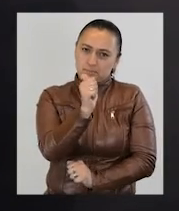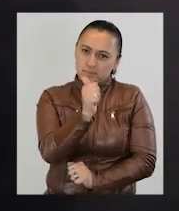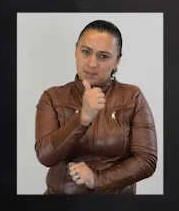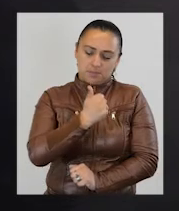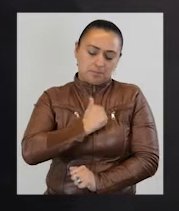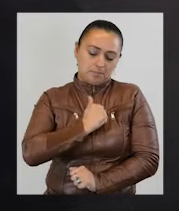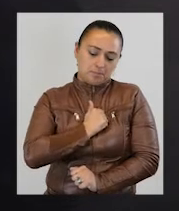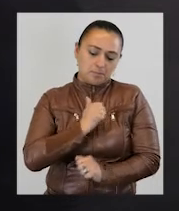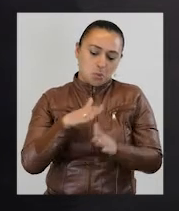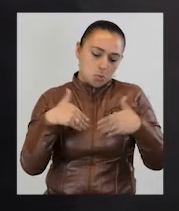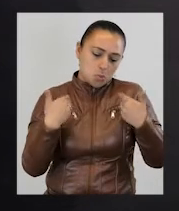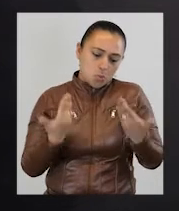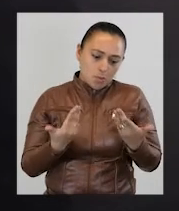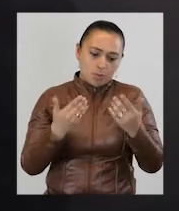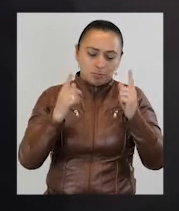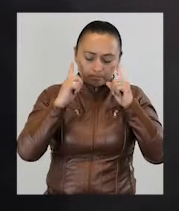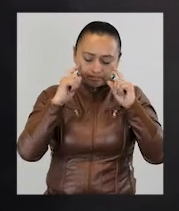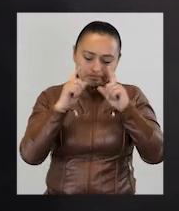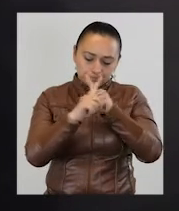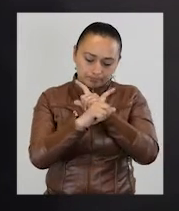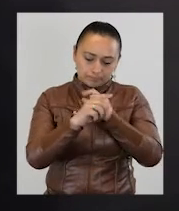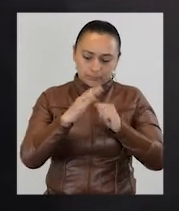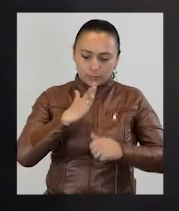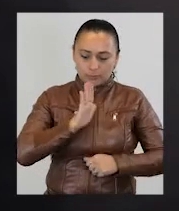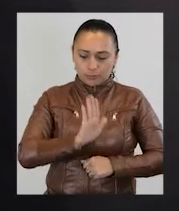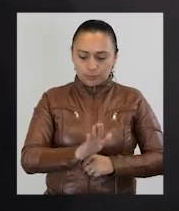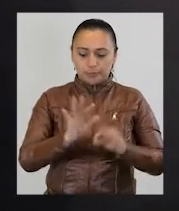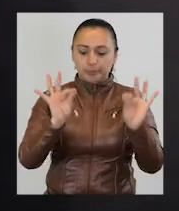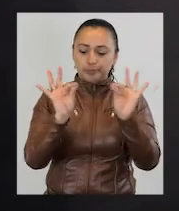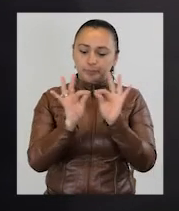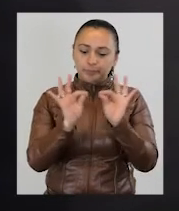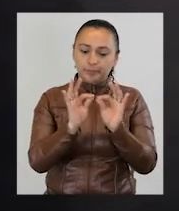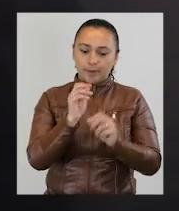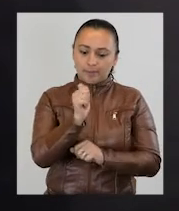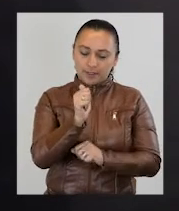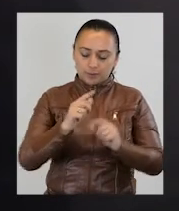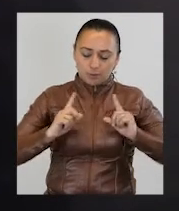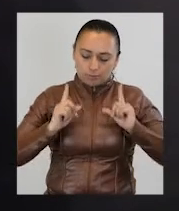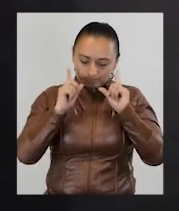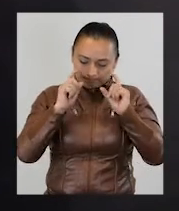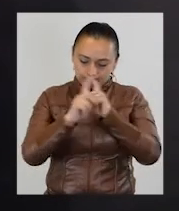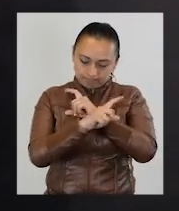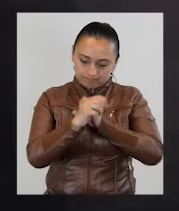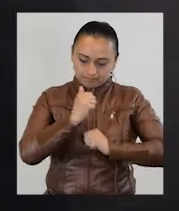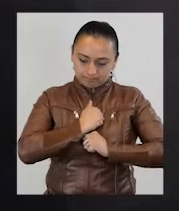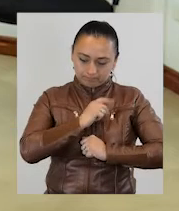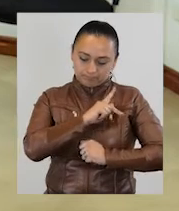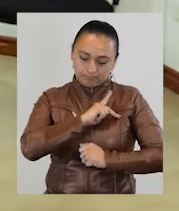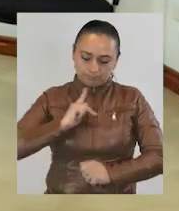estés, ofrezcas esta Eucaristía por tus intenciones.